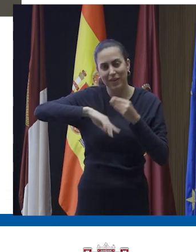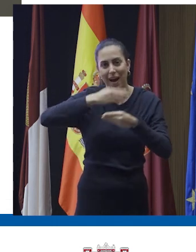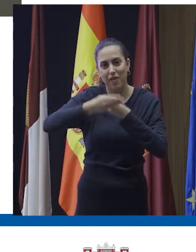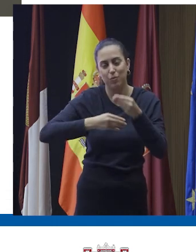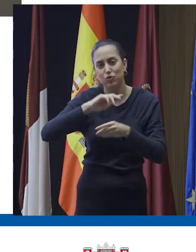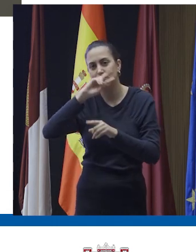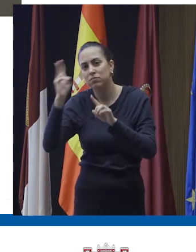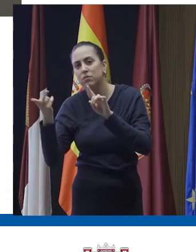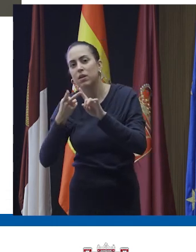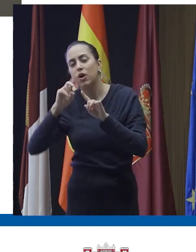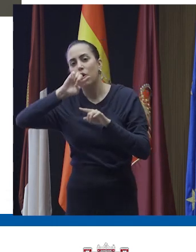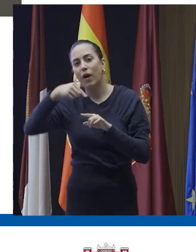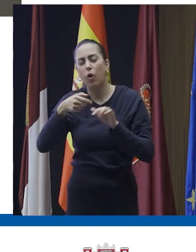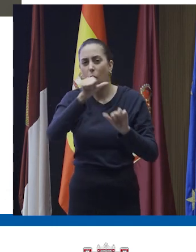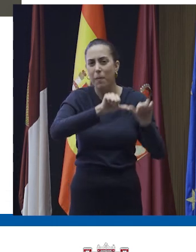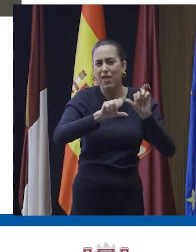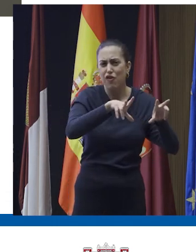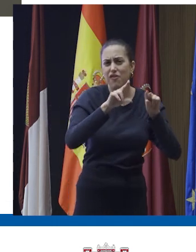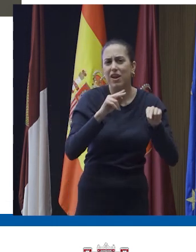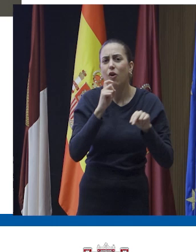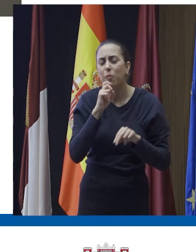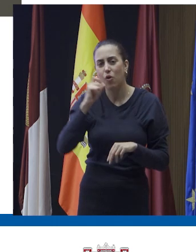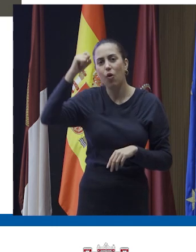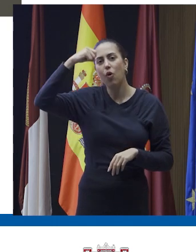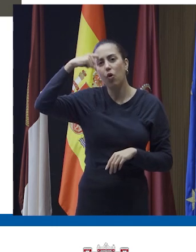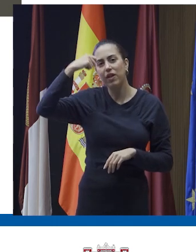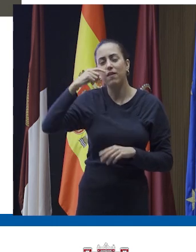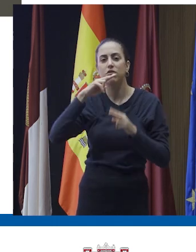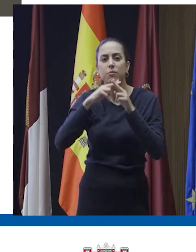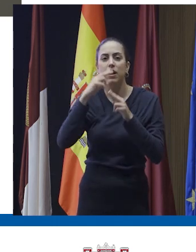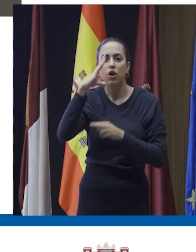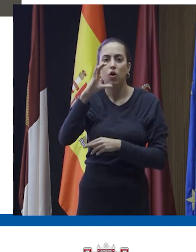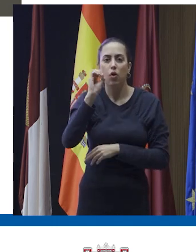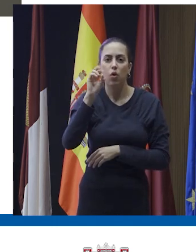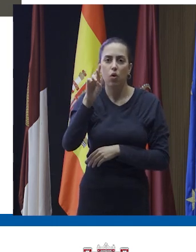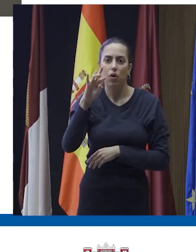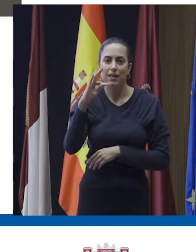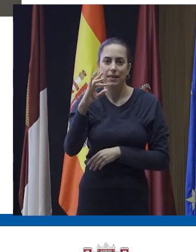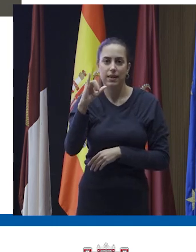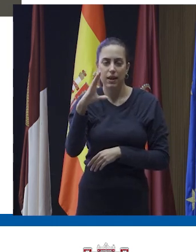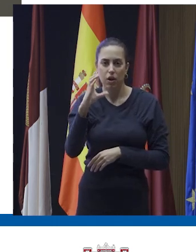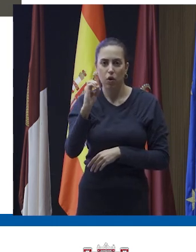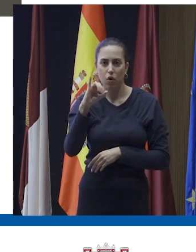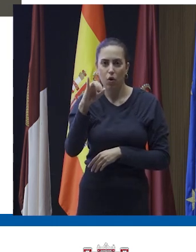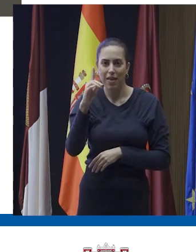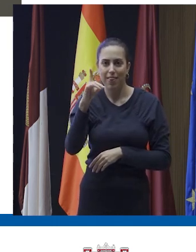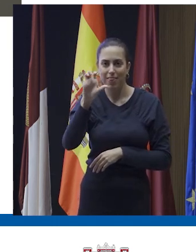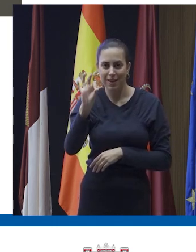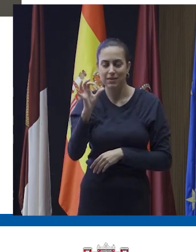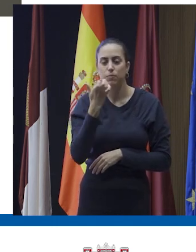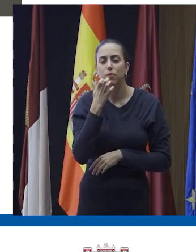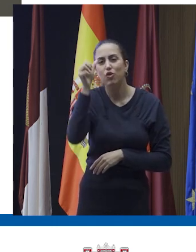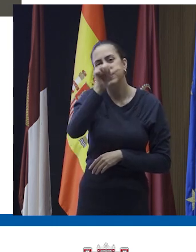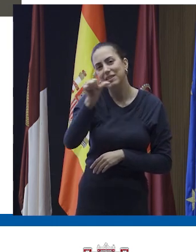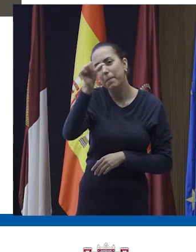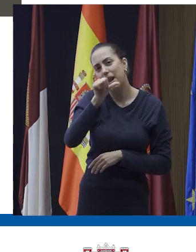antiinflamatorias. Fundamentalmente, pues utilizamos los corticoides. Los corticoides que se van bajando a lo largo de las semanas. Nosotros utilizamos